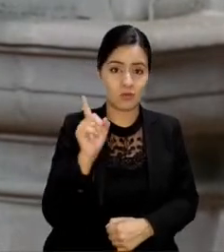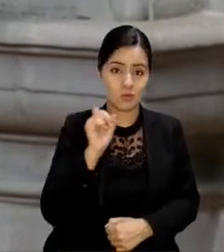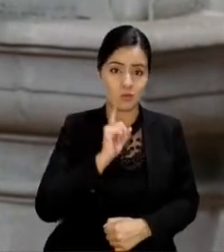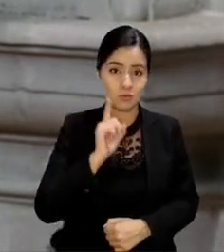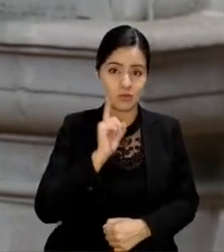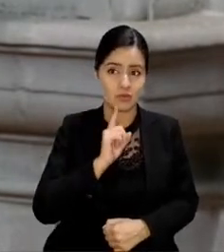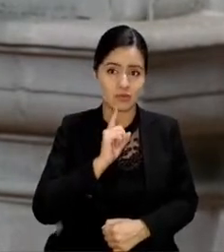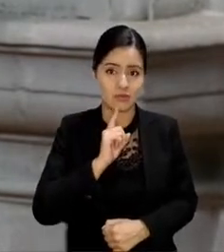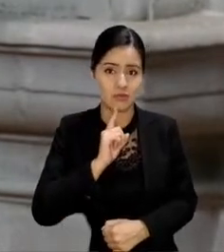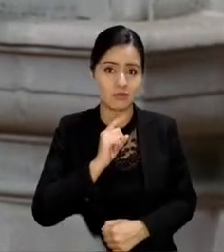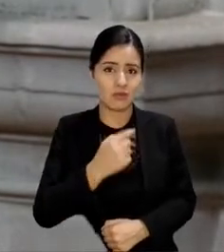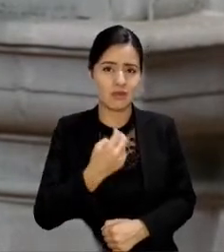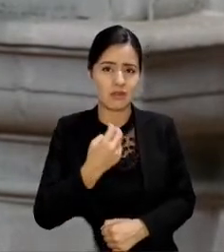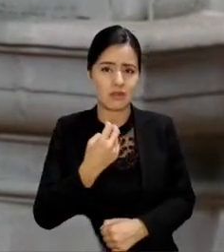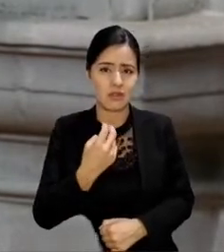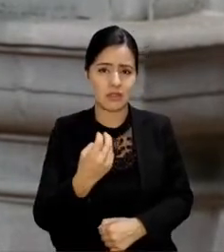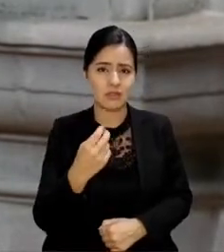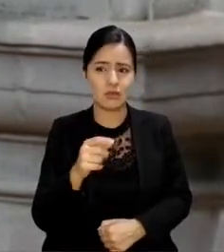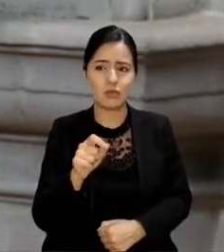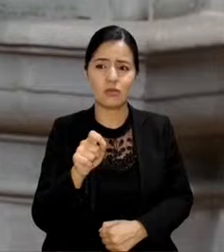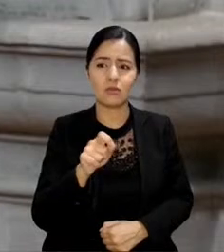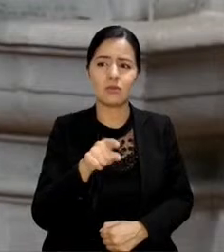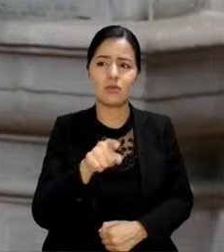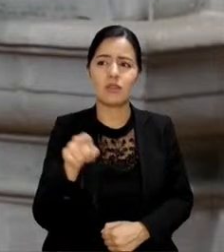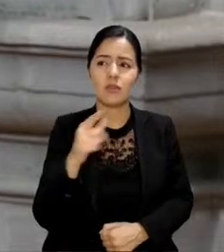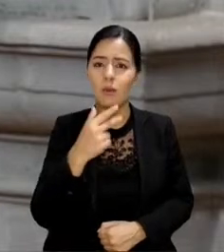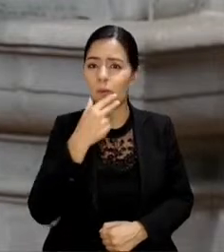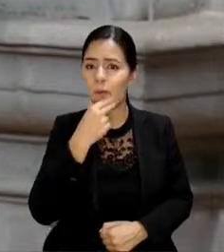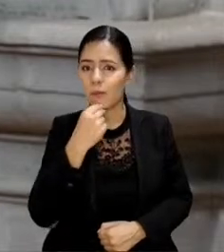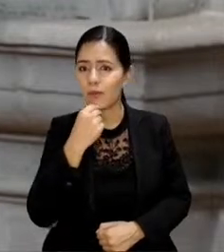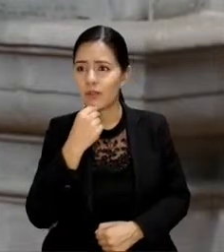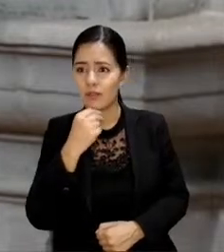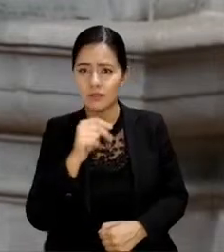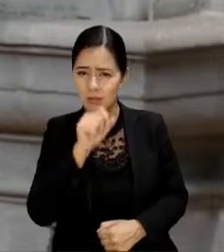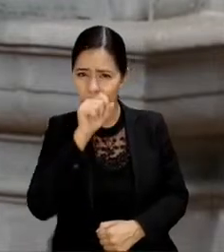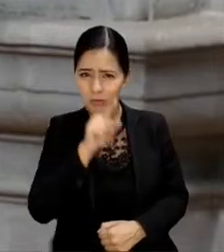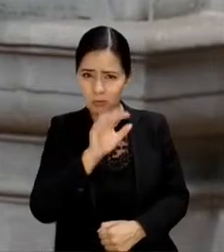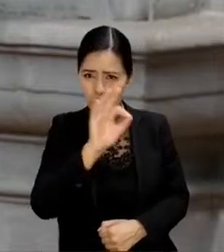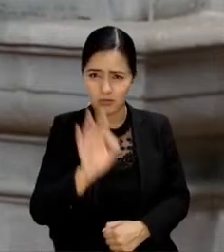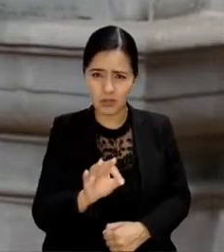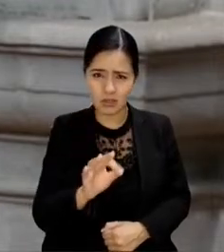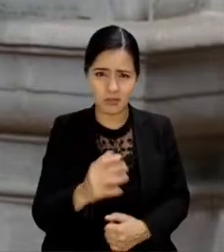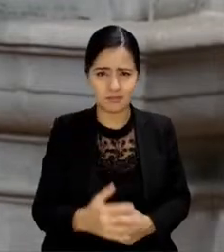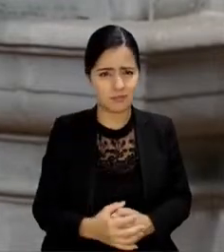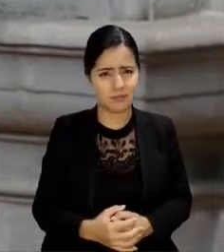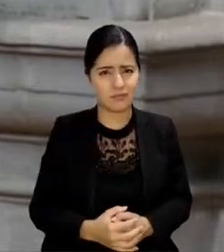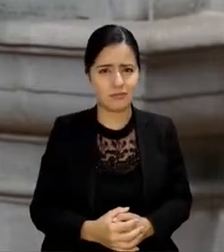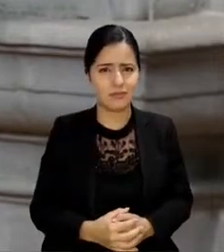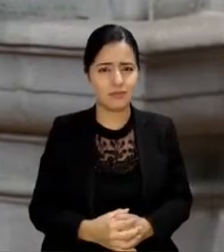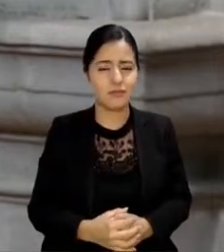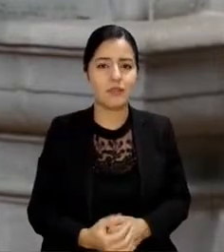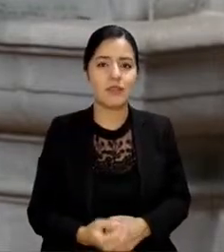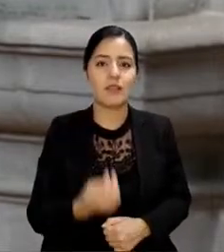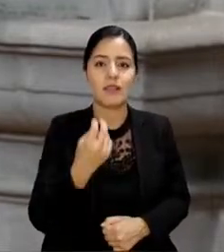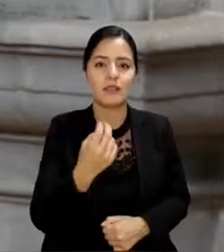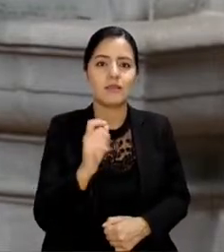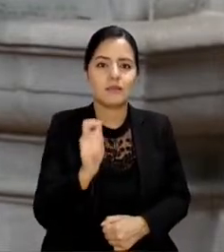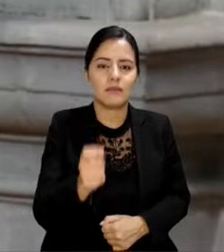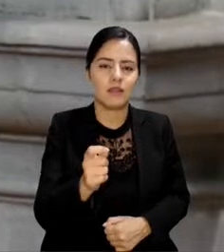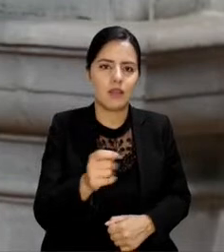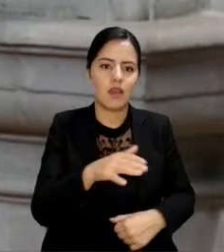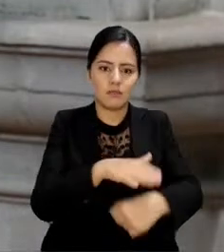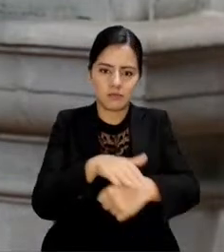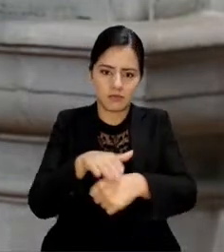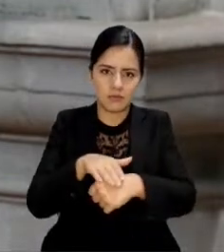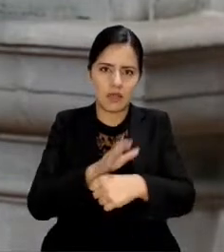una mujer no tiene ningún hombre. ¿Cuál sería la respuesta si hubiese integrado también un hombre? Esto es hacer